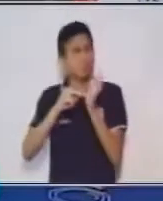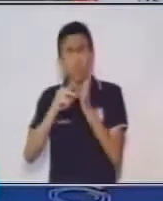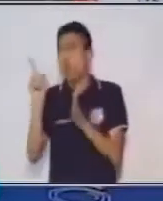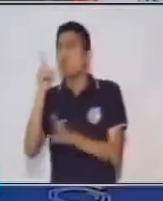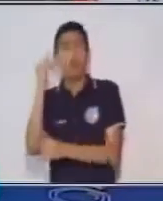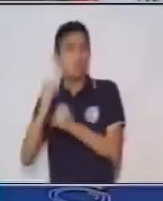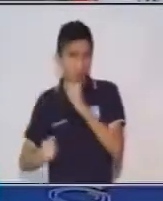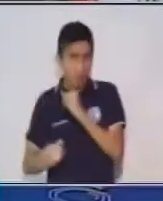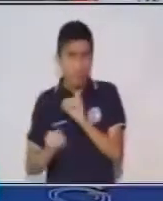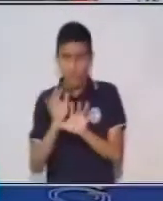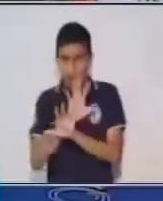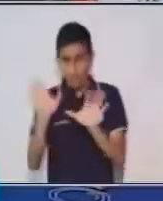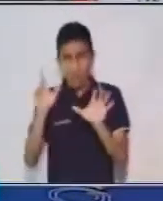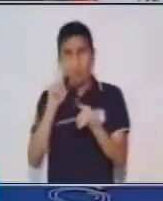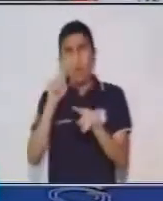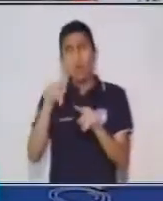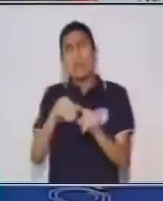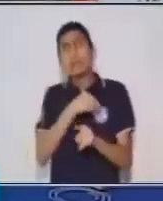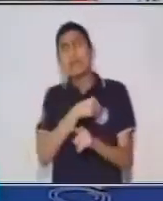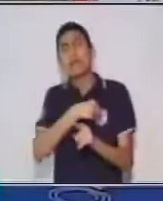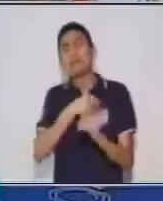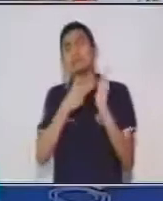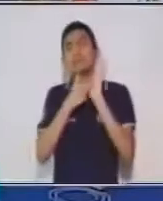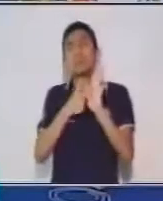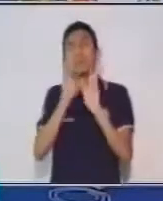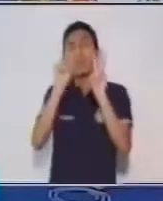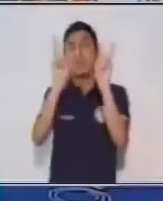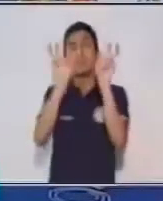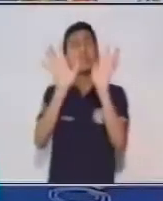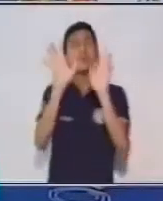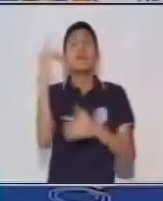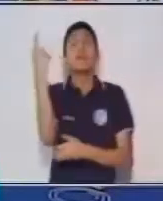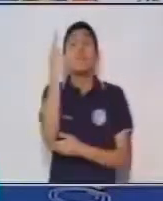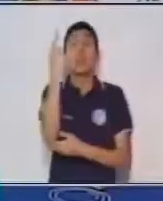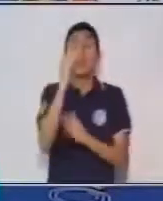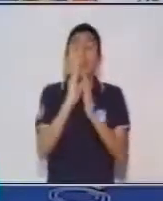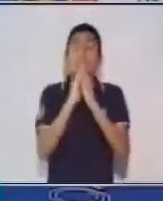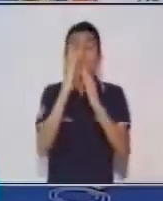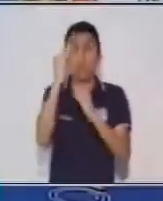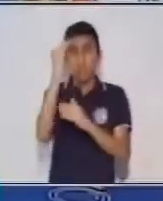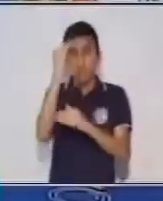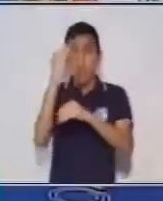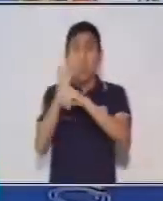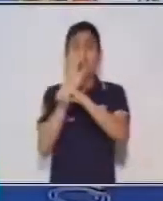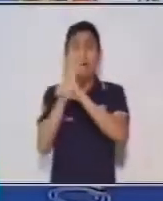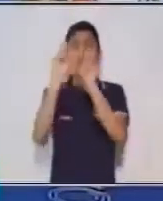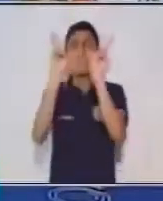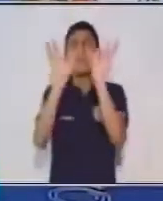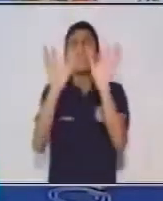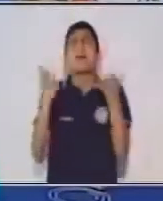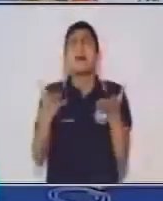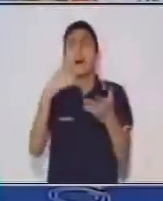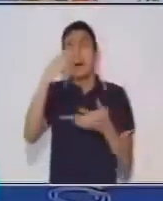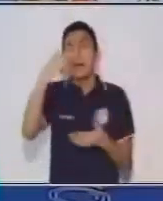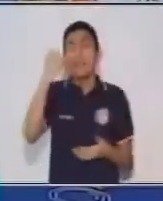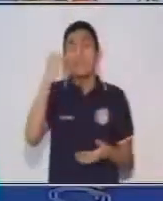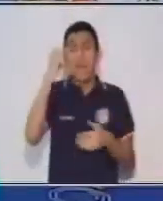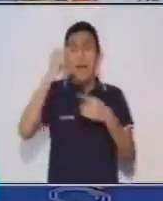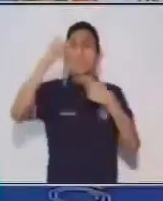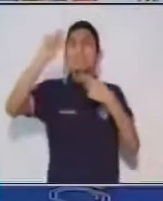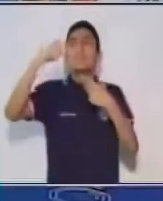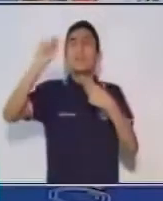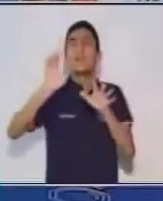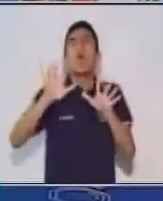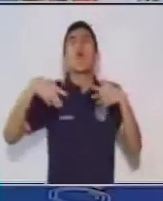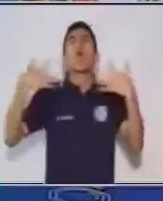Y también acá te quiero demostrar la importancia de saber utilizar la tilde, de saber cómo